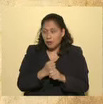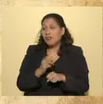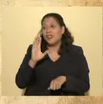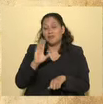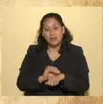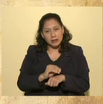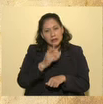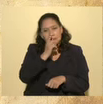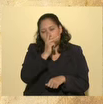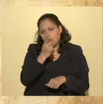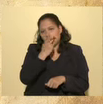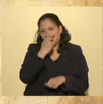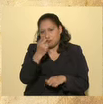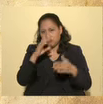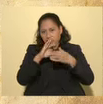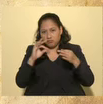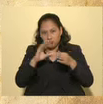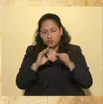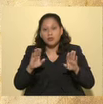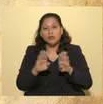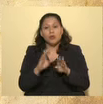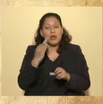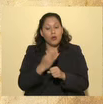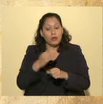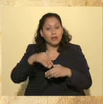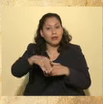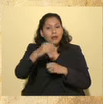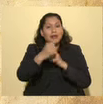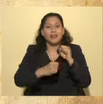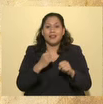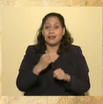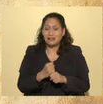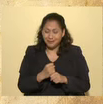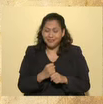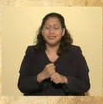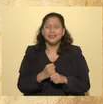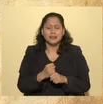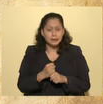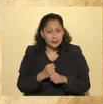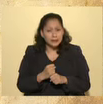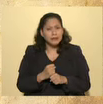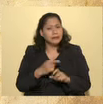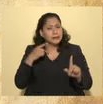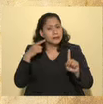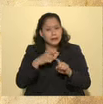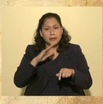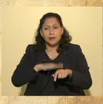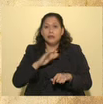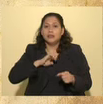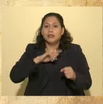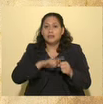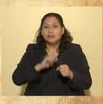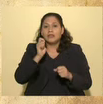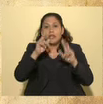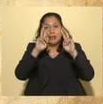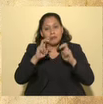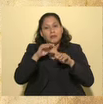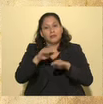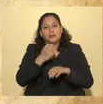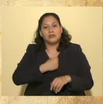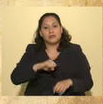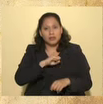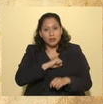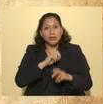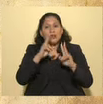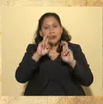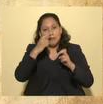yo creo que la expresión de esta década, que sin duda alguna tiene un enfoque muy particular a temas de salud, a temas